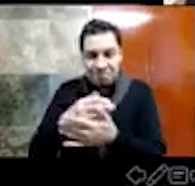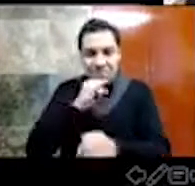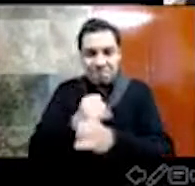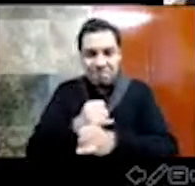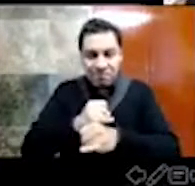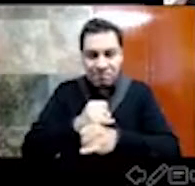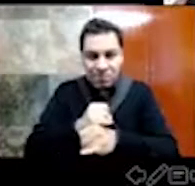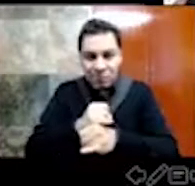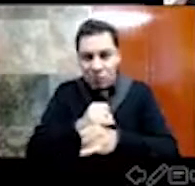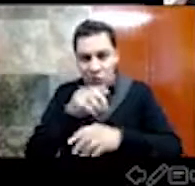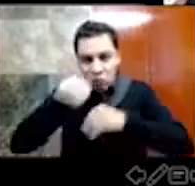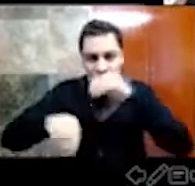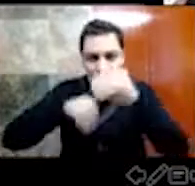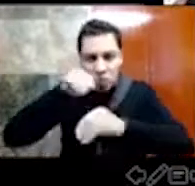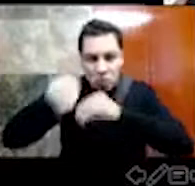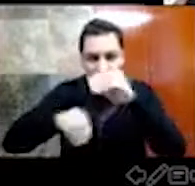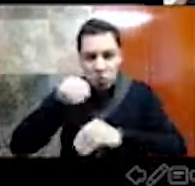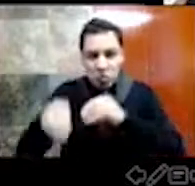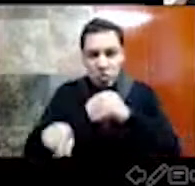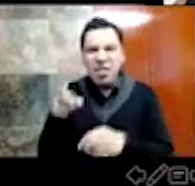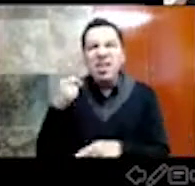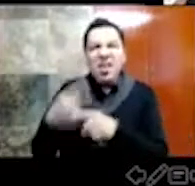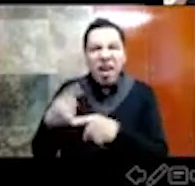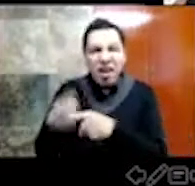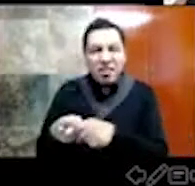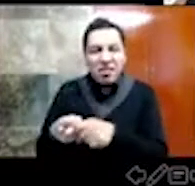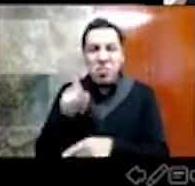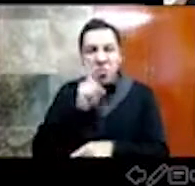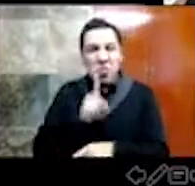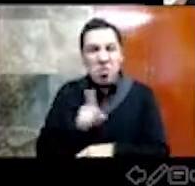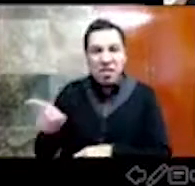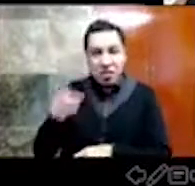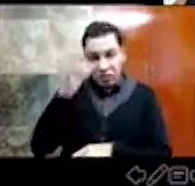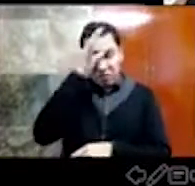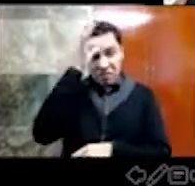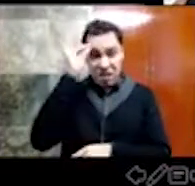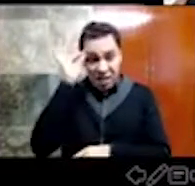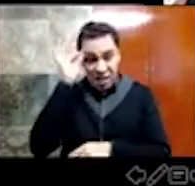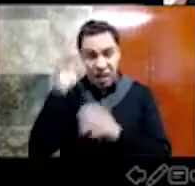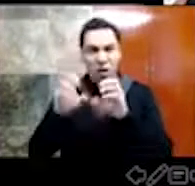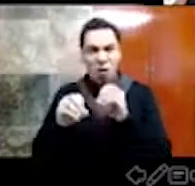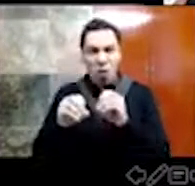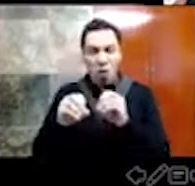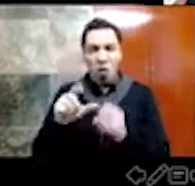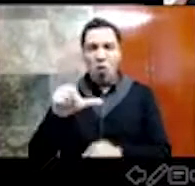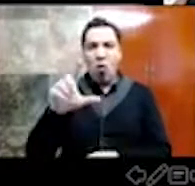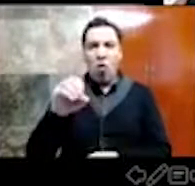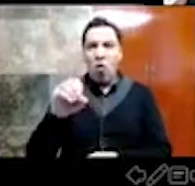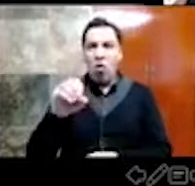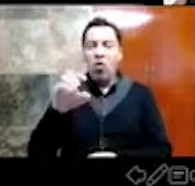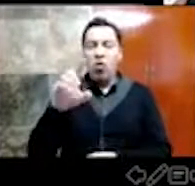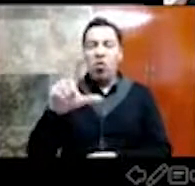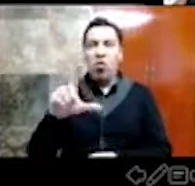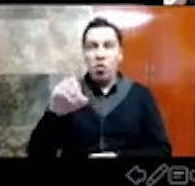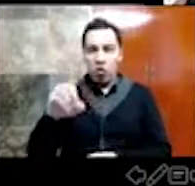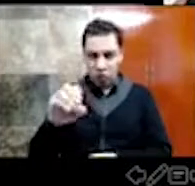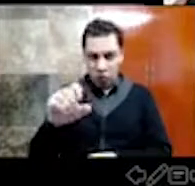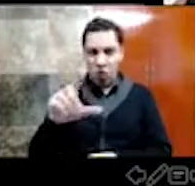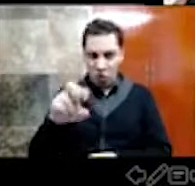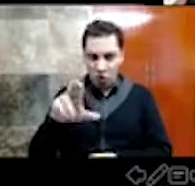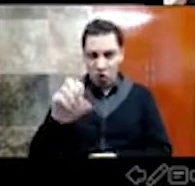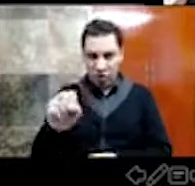Frida y Lola Olmedo, ¿no? Habría que preguntarle a Diego qué está pasando allí, cruzando miradas con este chamacón que